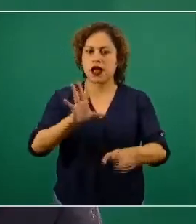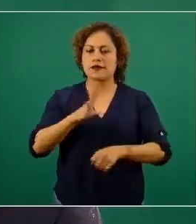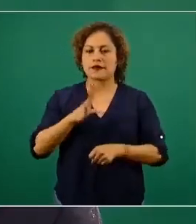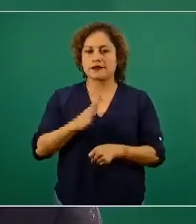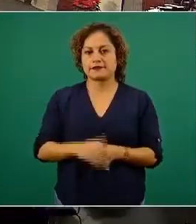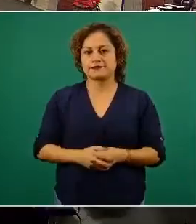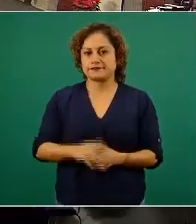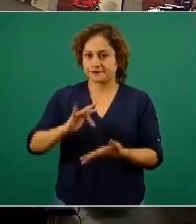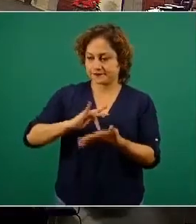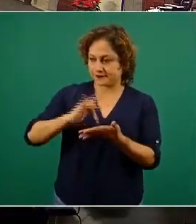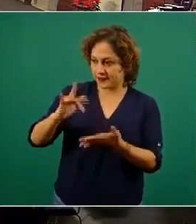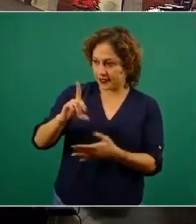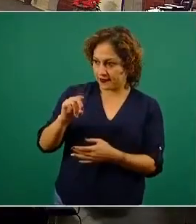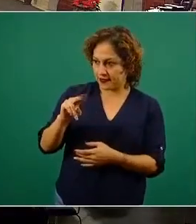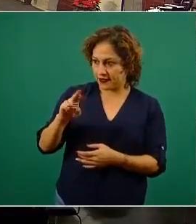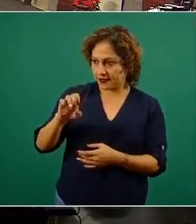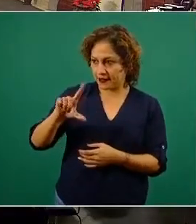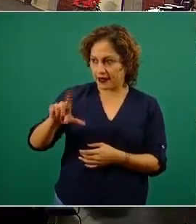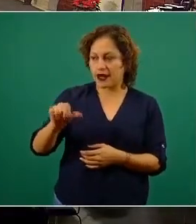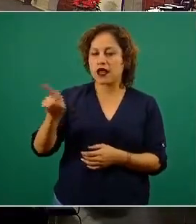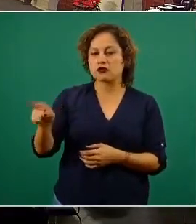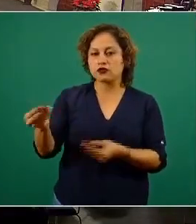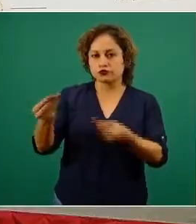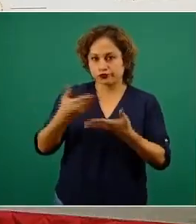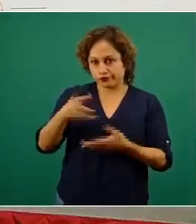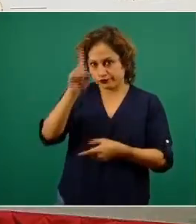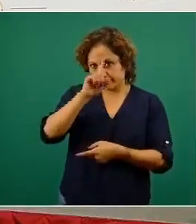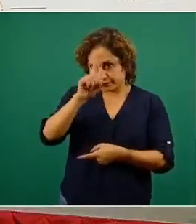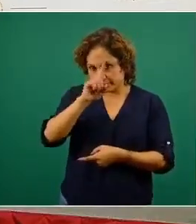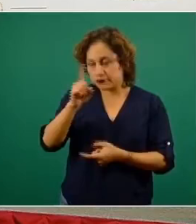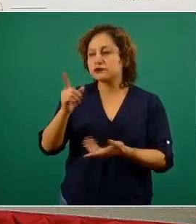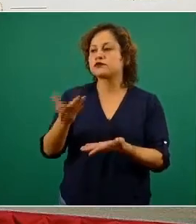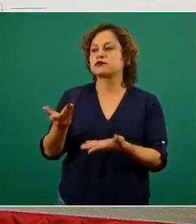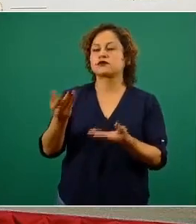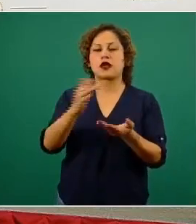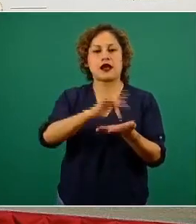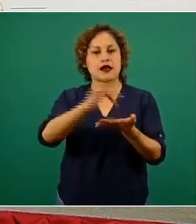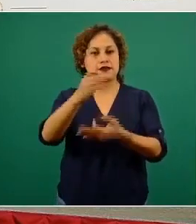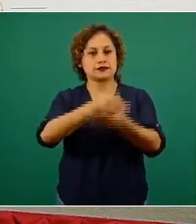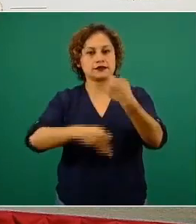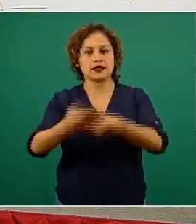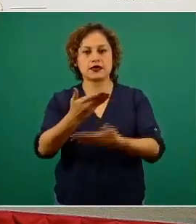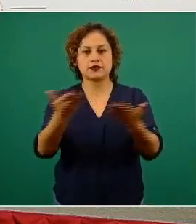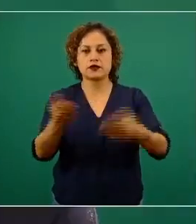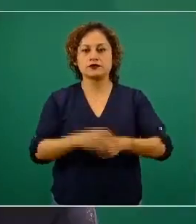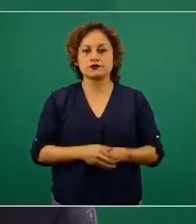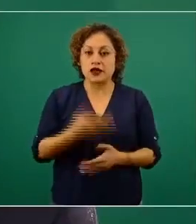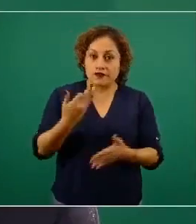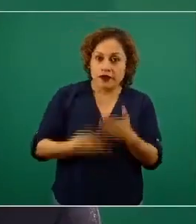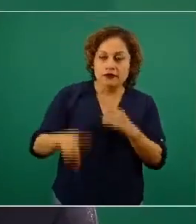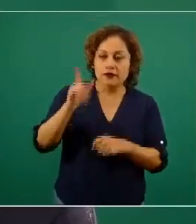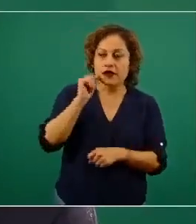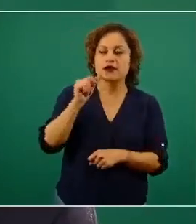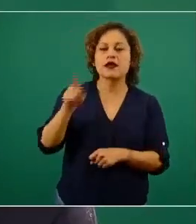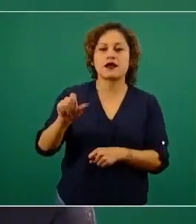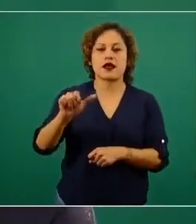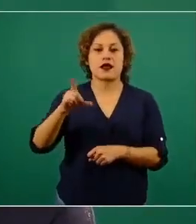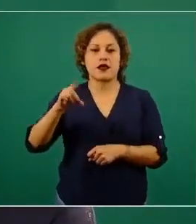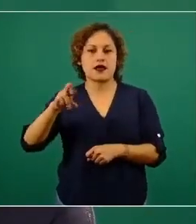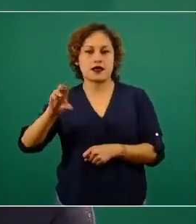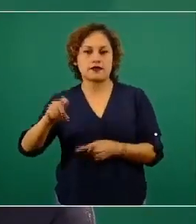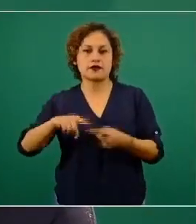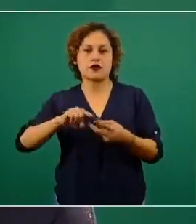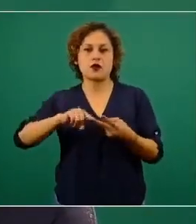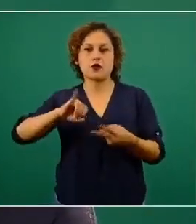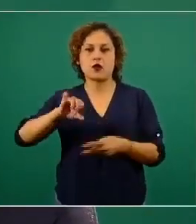Gracias, Daniela, por los comentarios y las sugerencias. Gracias a todas ustedes, gracias a todos. Quedan pendientes Alejandro y Juan Carlos. Son